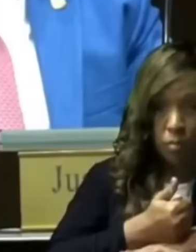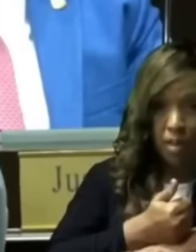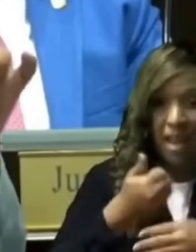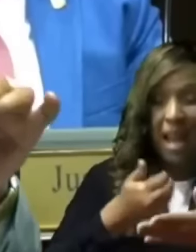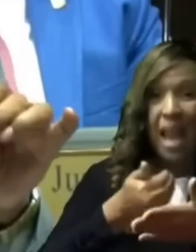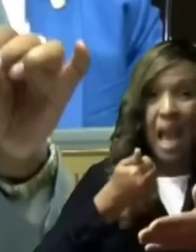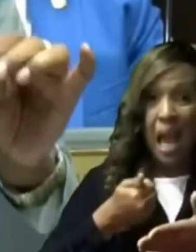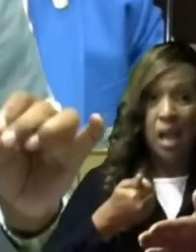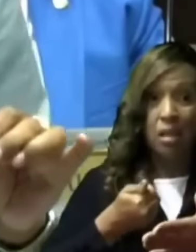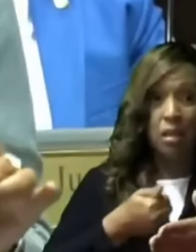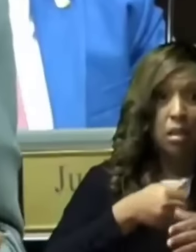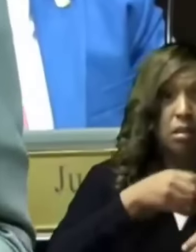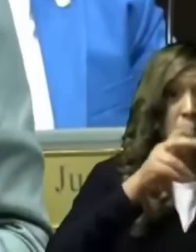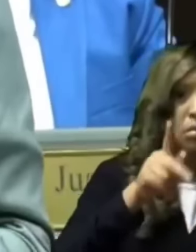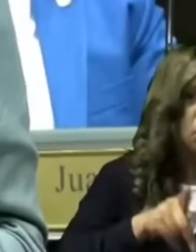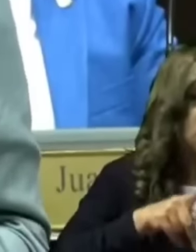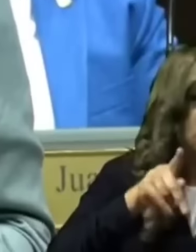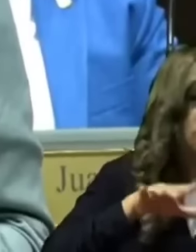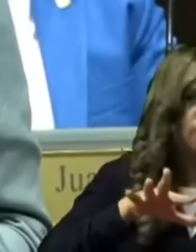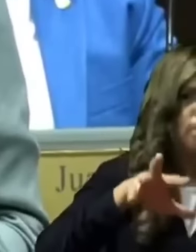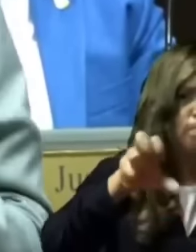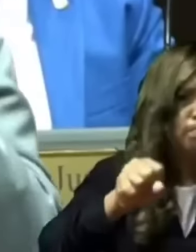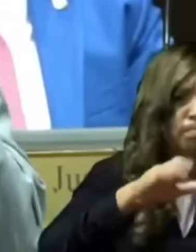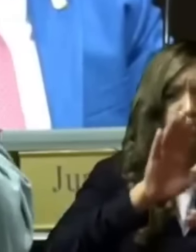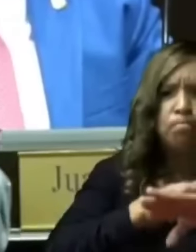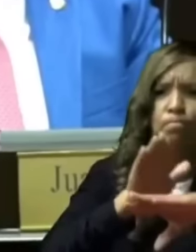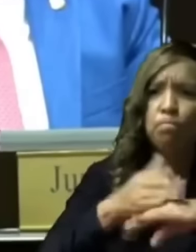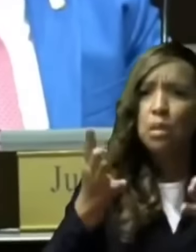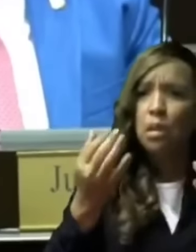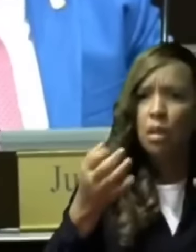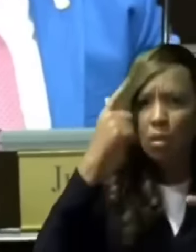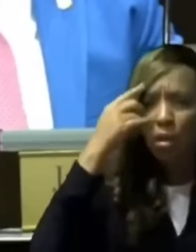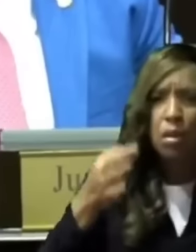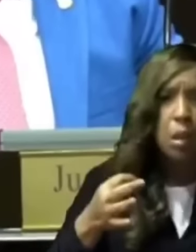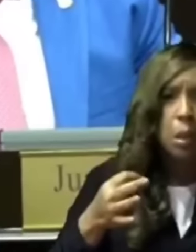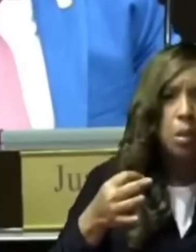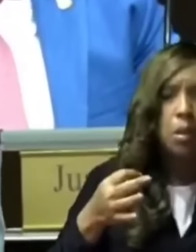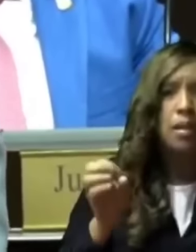Estos pensamientos afirman la necesidad de un referéndum.